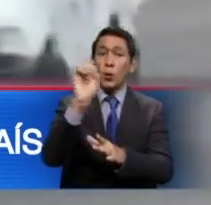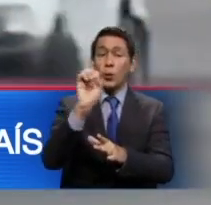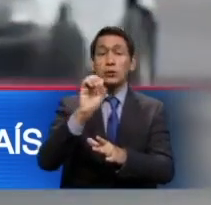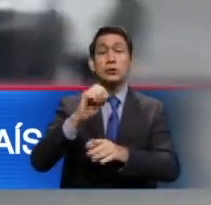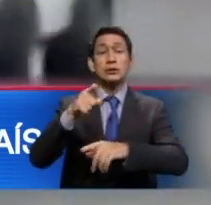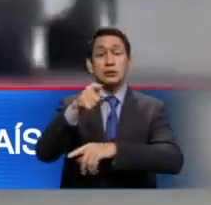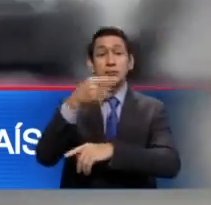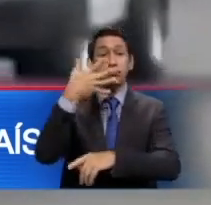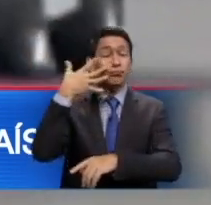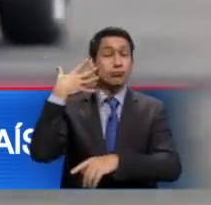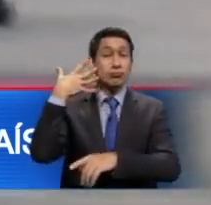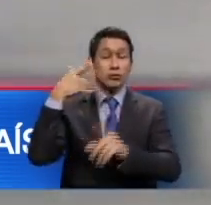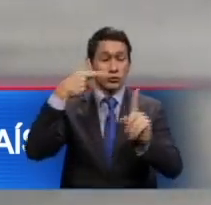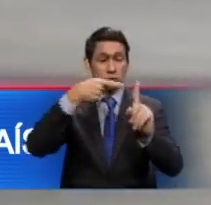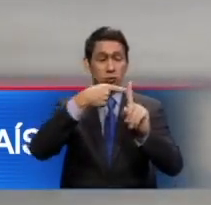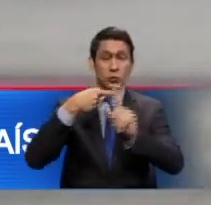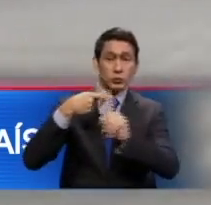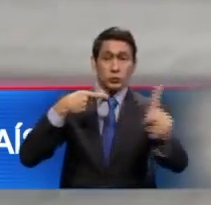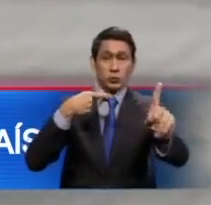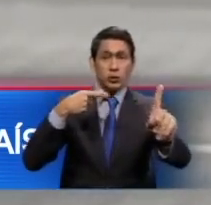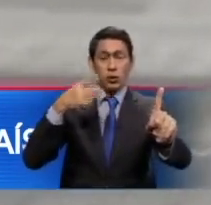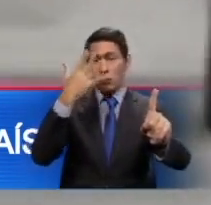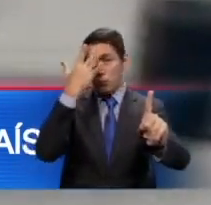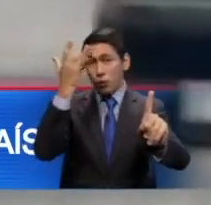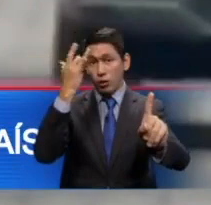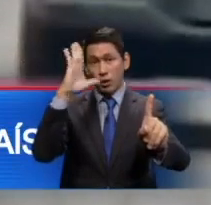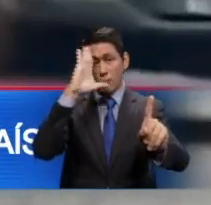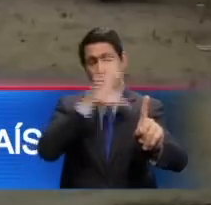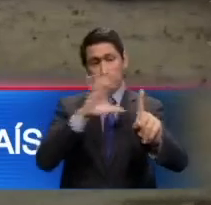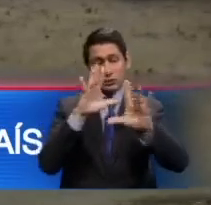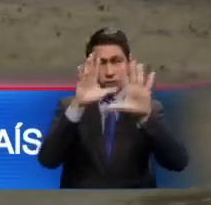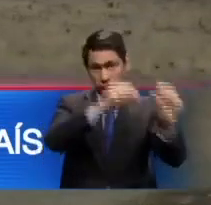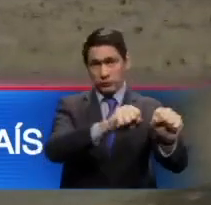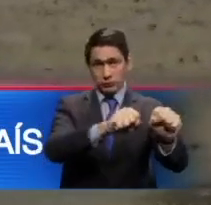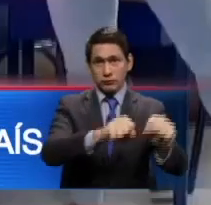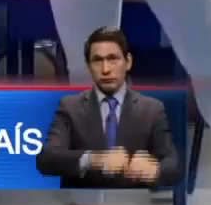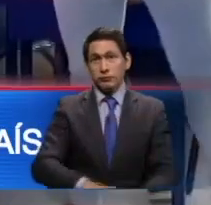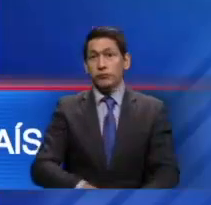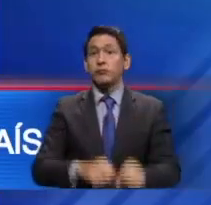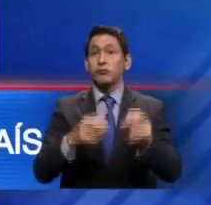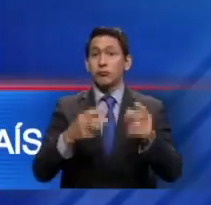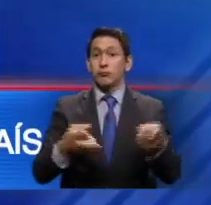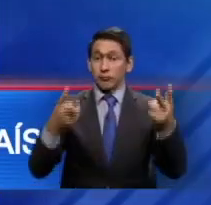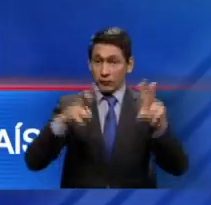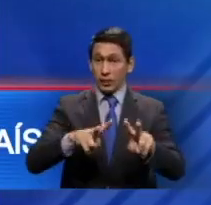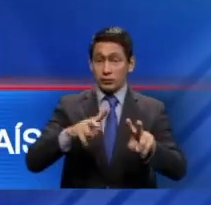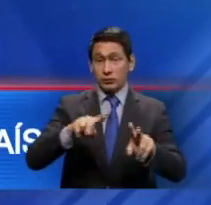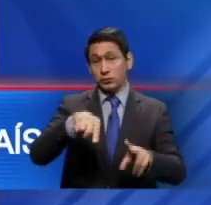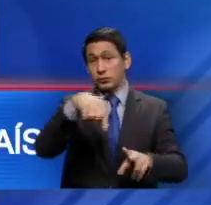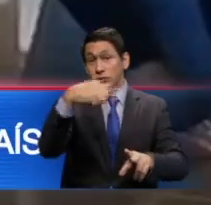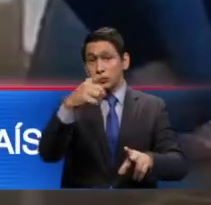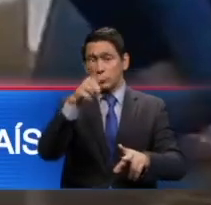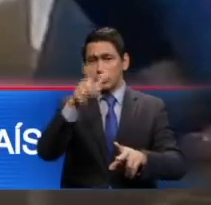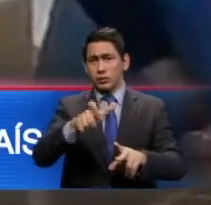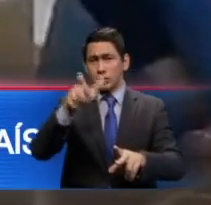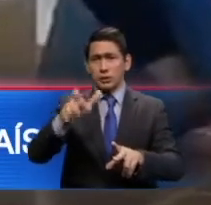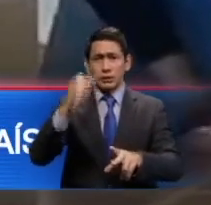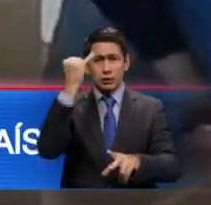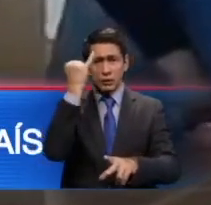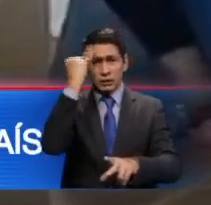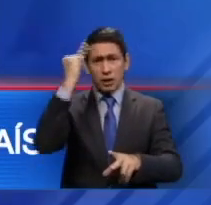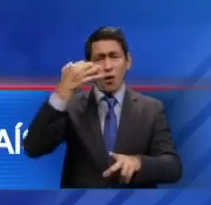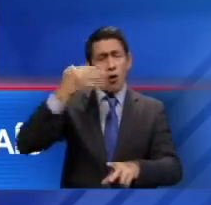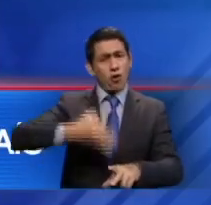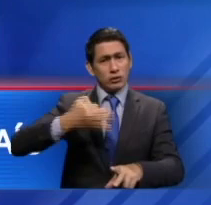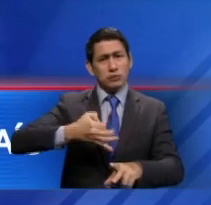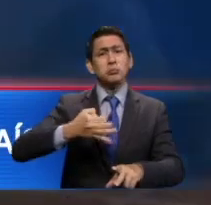en donde un hombre intentó huir tras ser notificado que tenía boleta de apremio. Tampoco faltaron los creativos y algunos cosplayers acudieron a ejercer